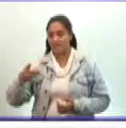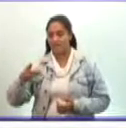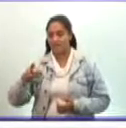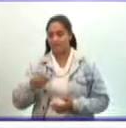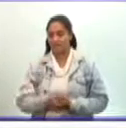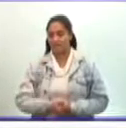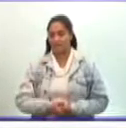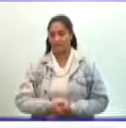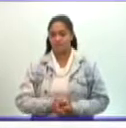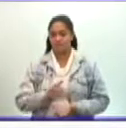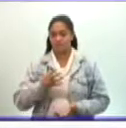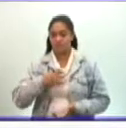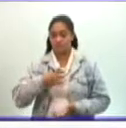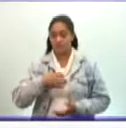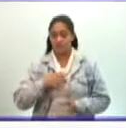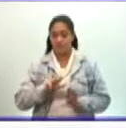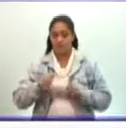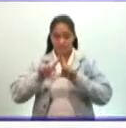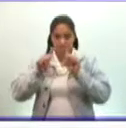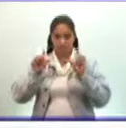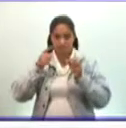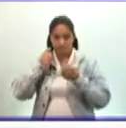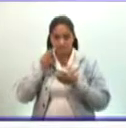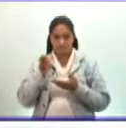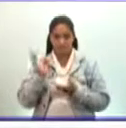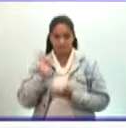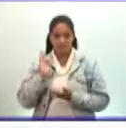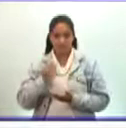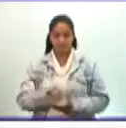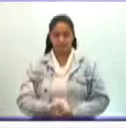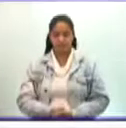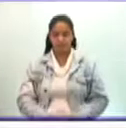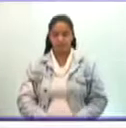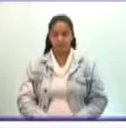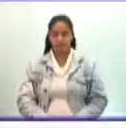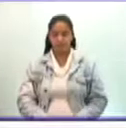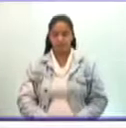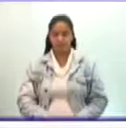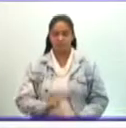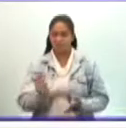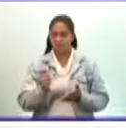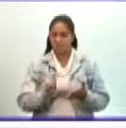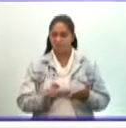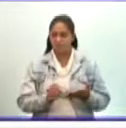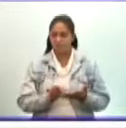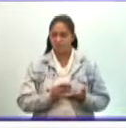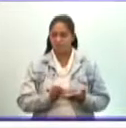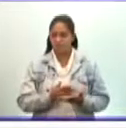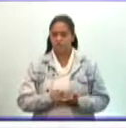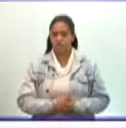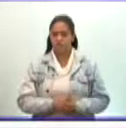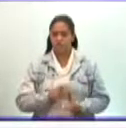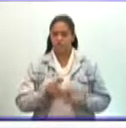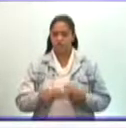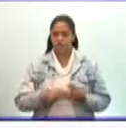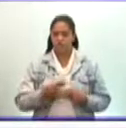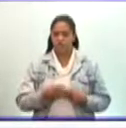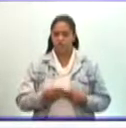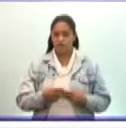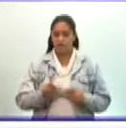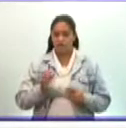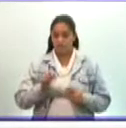ahí tienes la figura. ¿Qué vas a copiar en tu libreta? Vas a realizar la